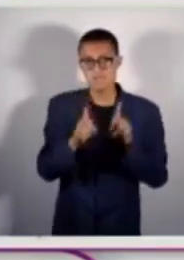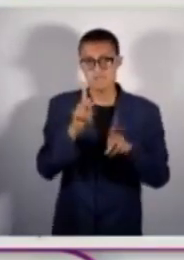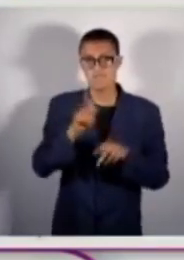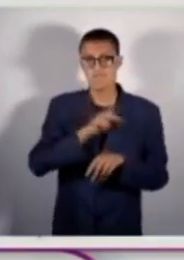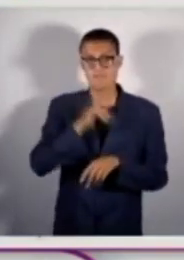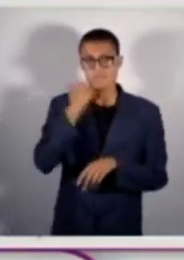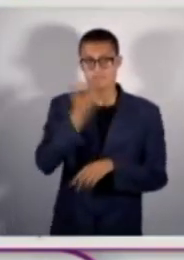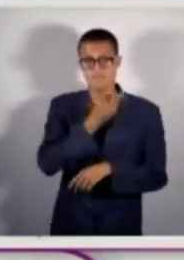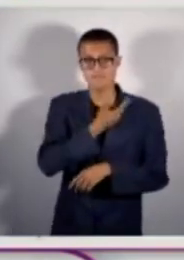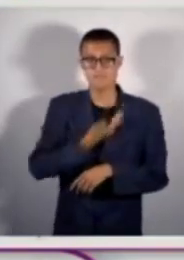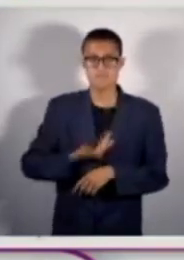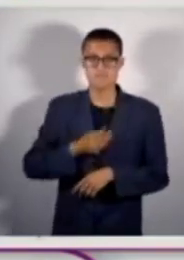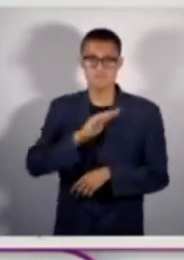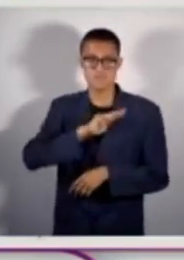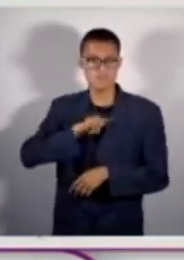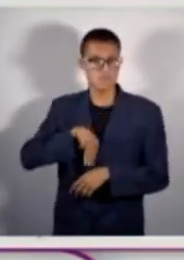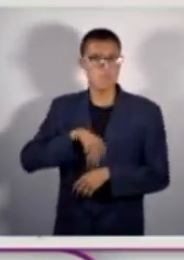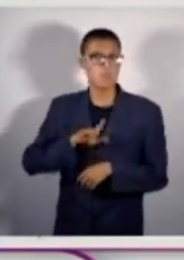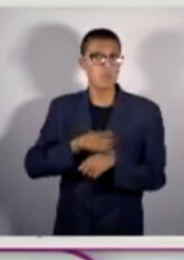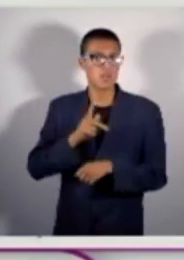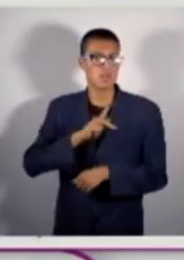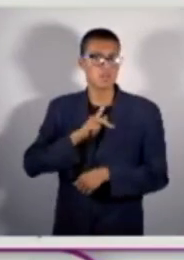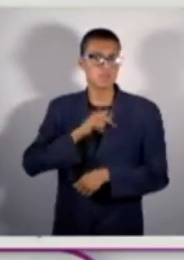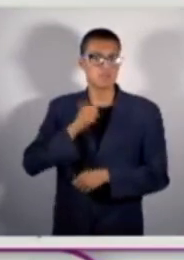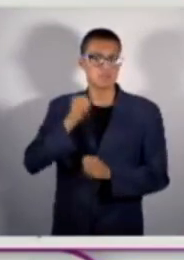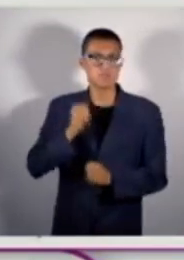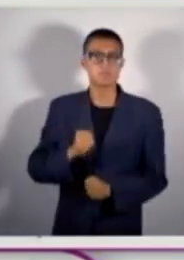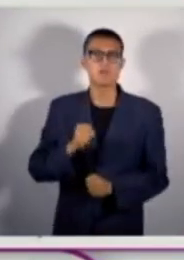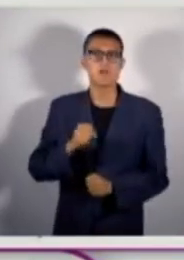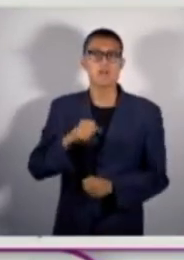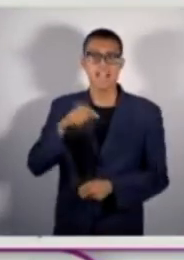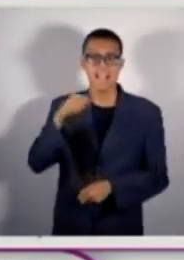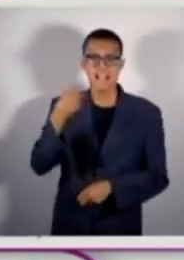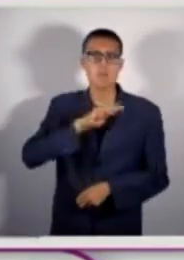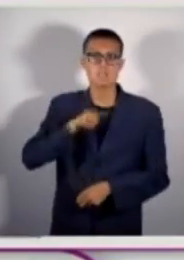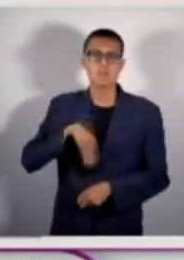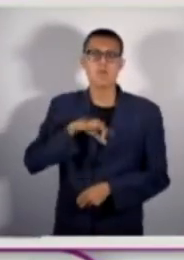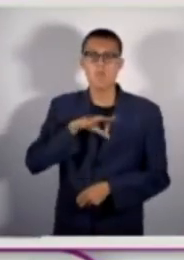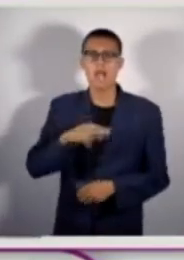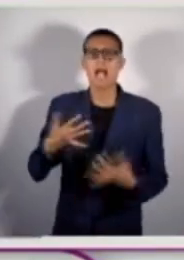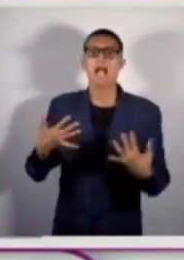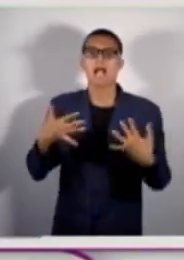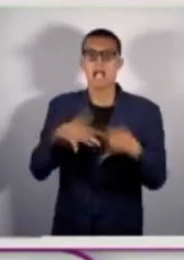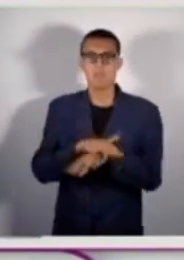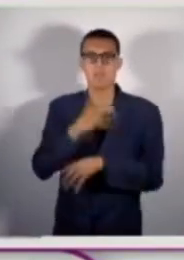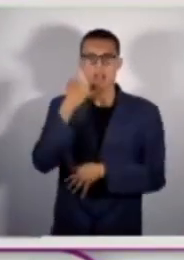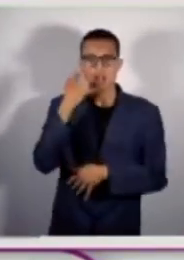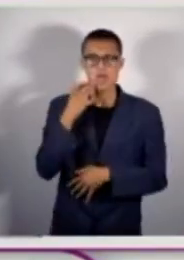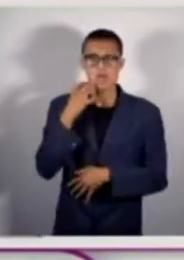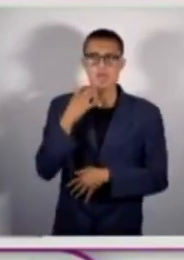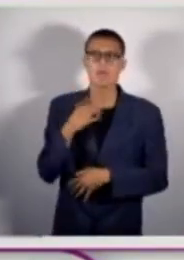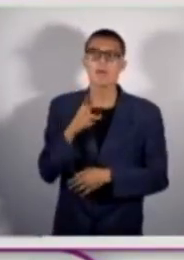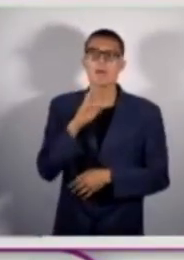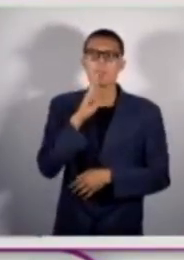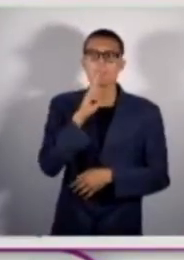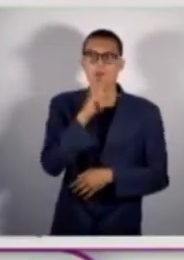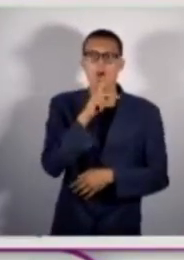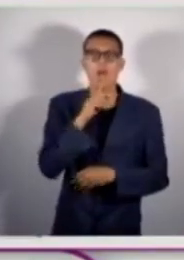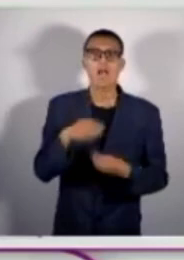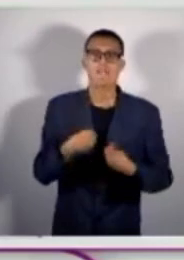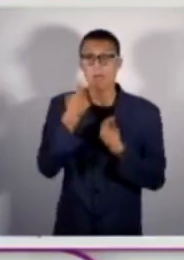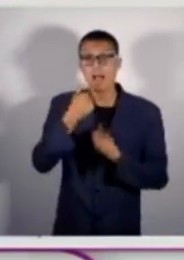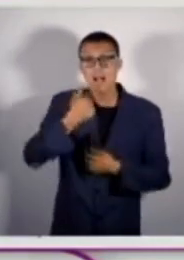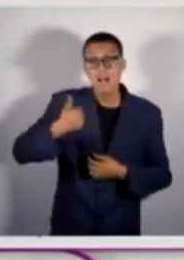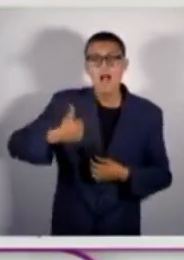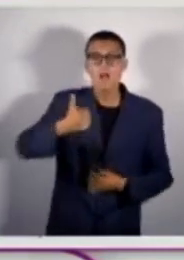presidenta municipal porque estoy convencida que desde el municipio podemos transformar León, podemos generar una mejor calidad de vida para cada uno de